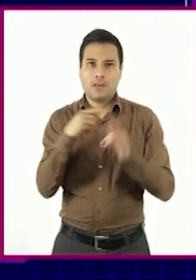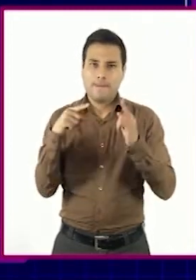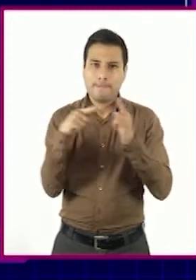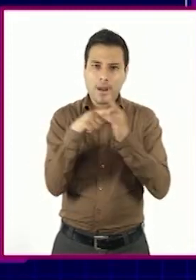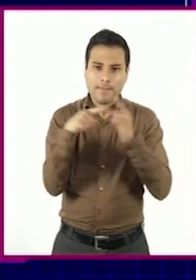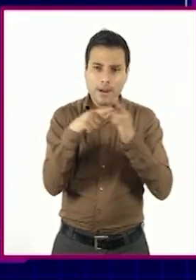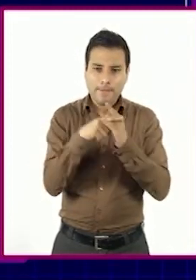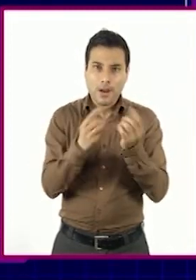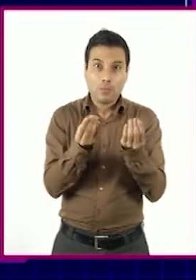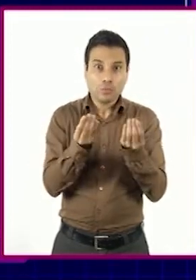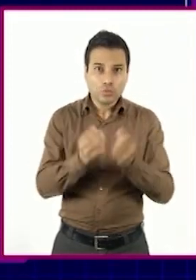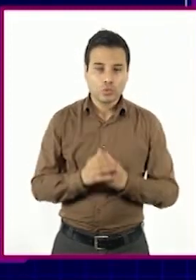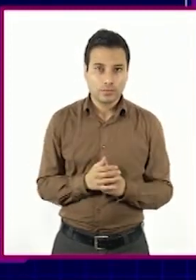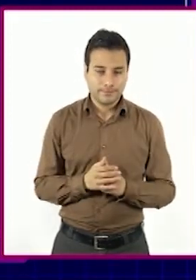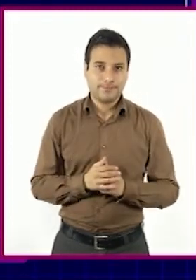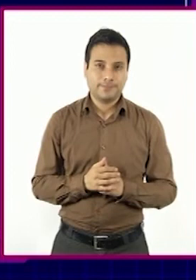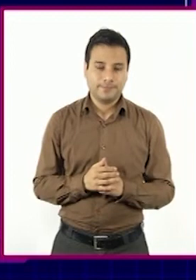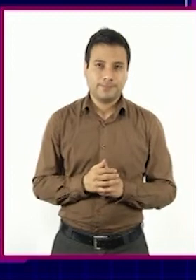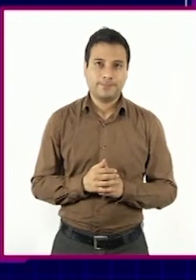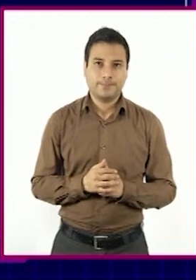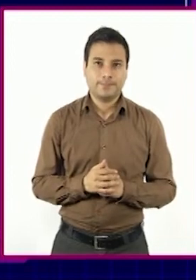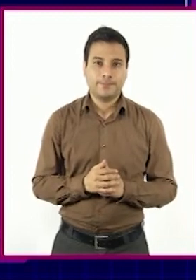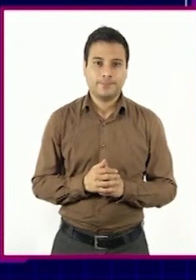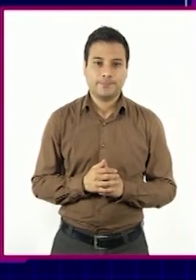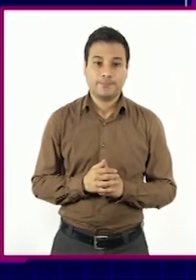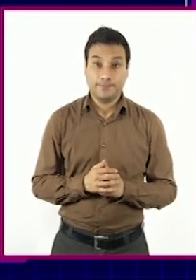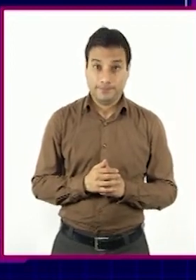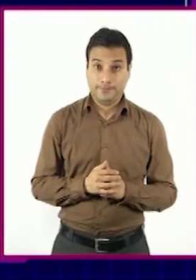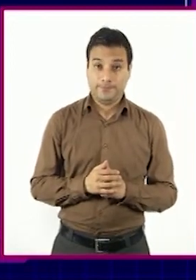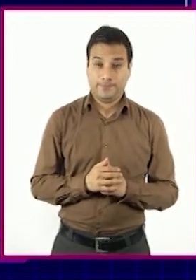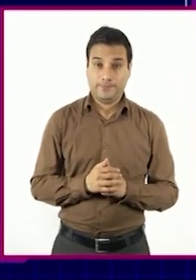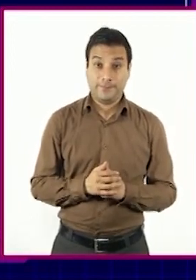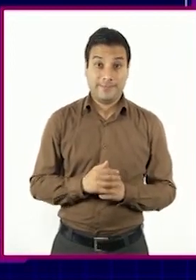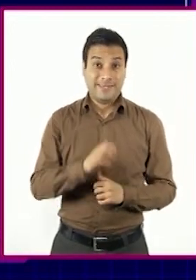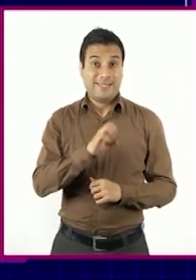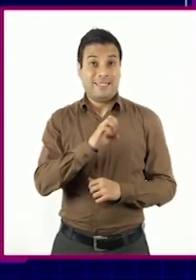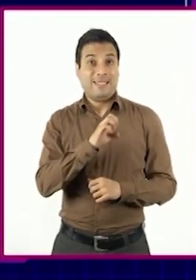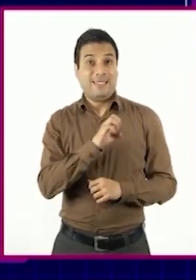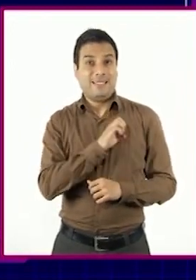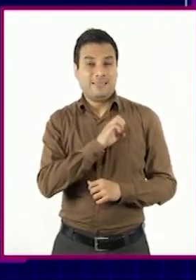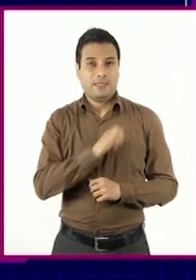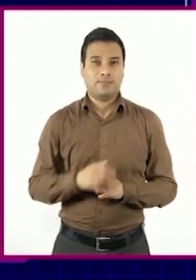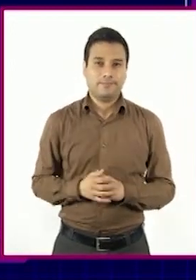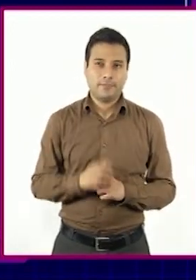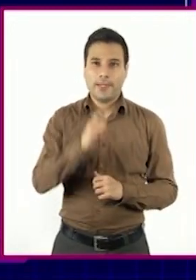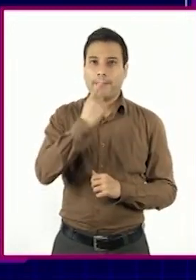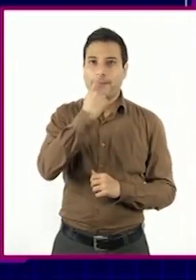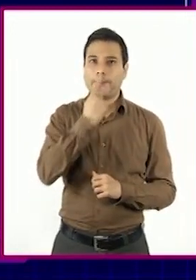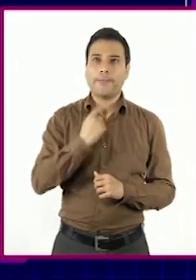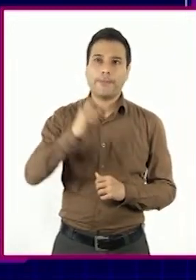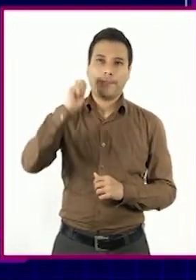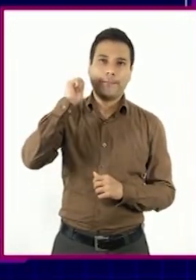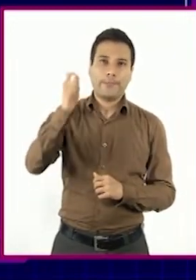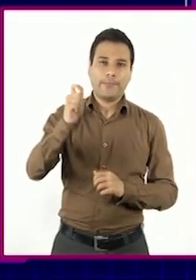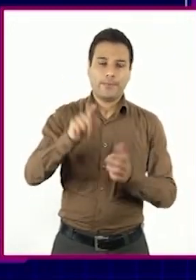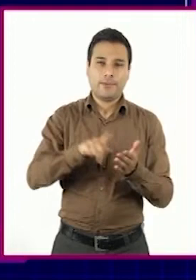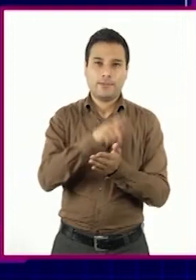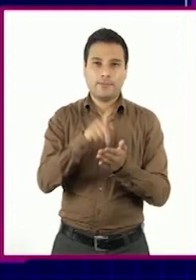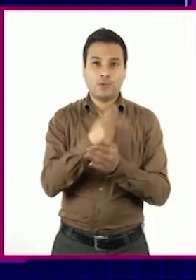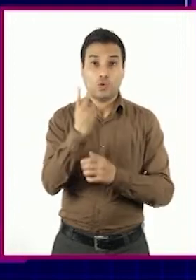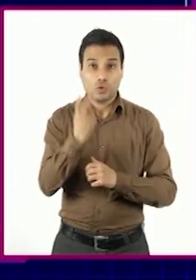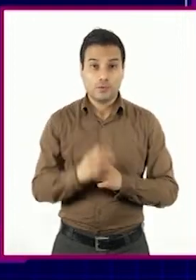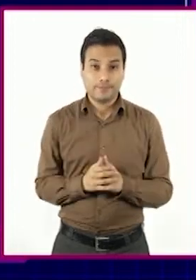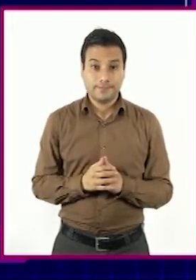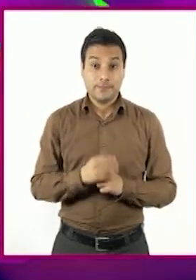en comparación a sus compañeros. Además, Eleazar ha sido expulsado 2 veces y sus